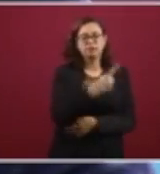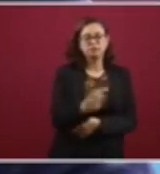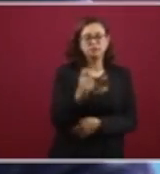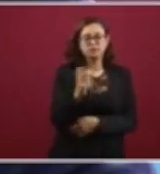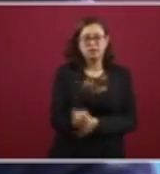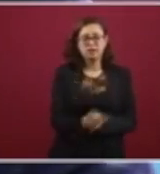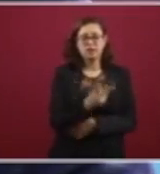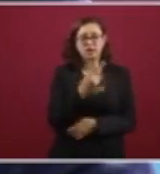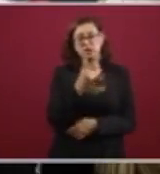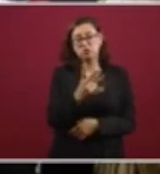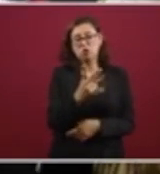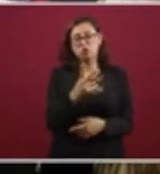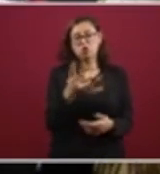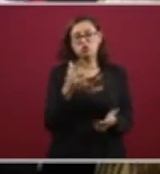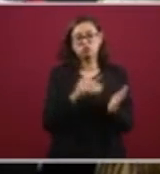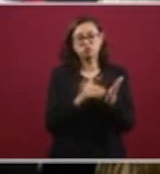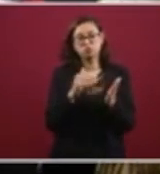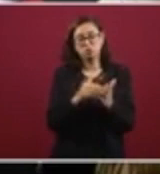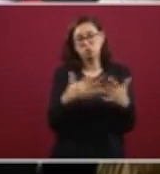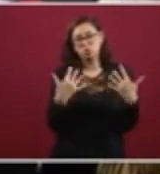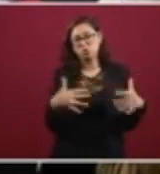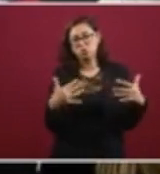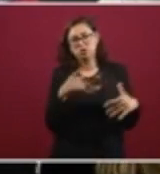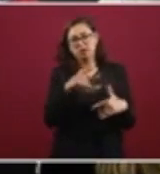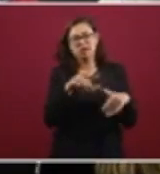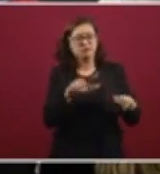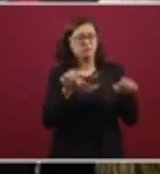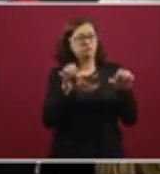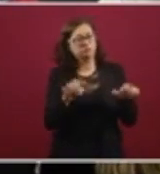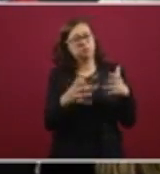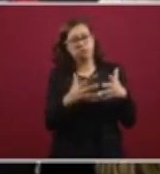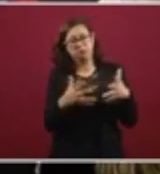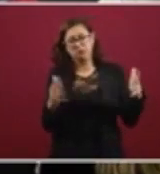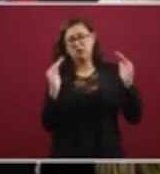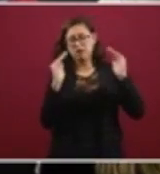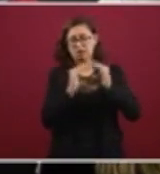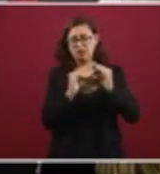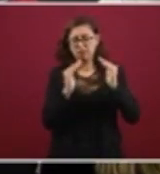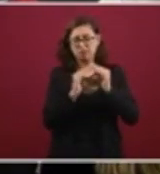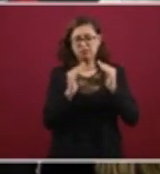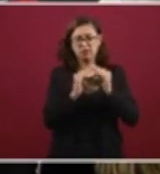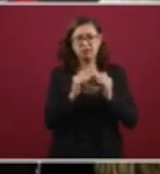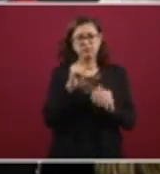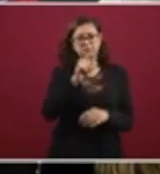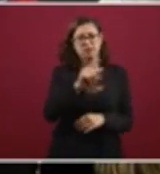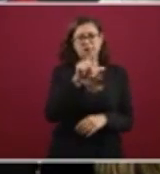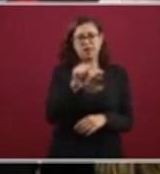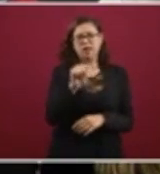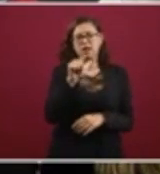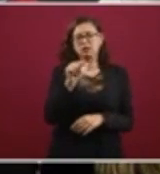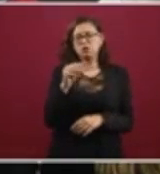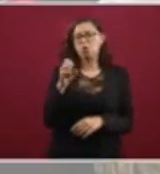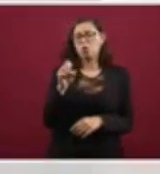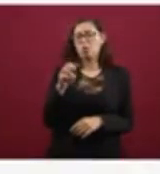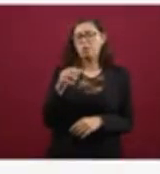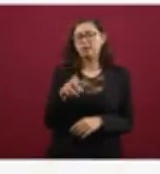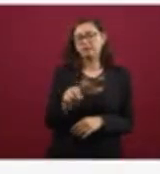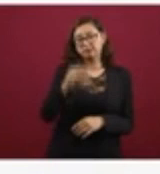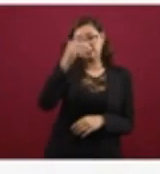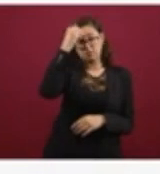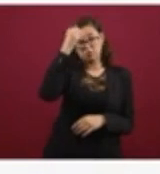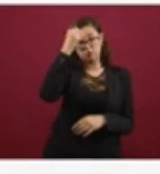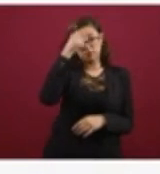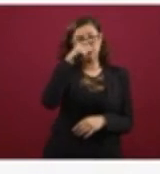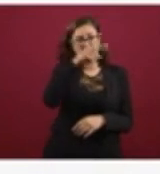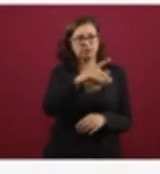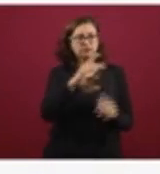que es la joya de la corona, que es la joya de la corona, pues la mansión en Lomas de Chapultepec. Este